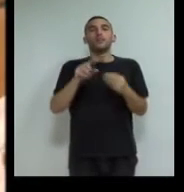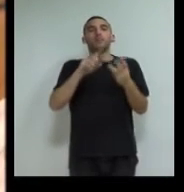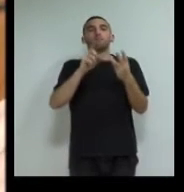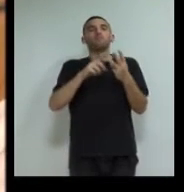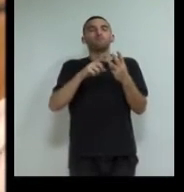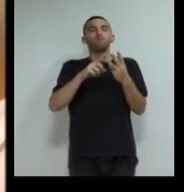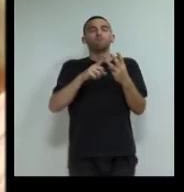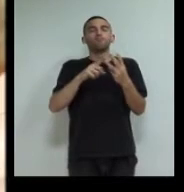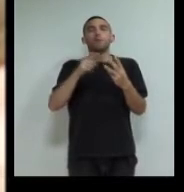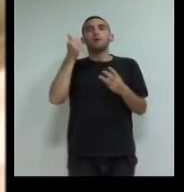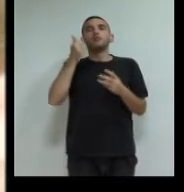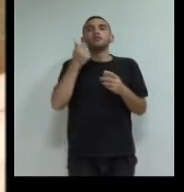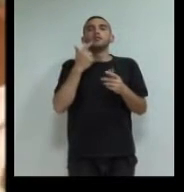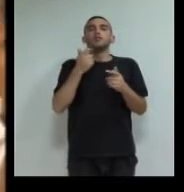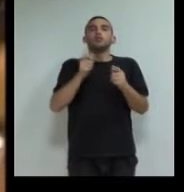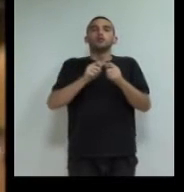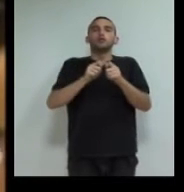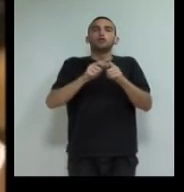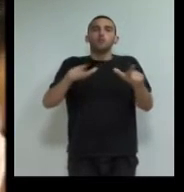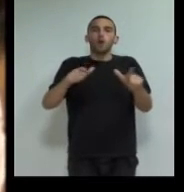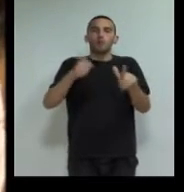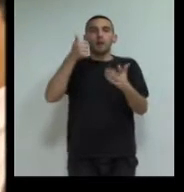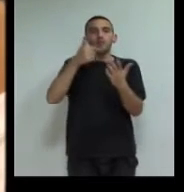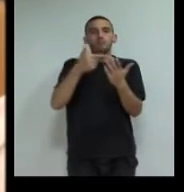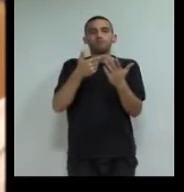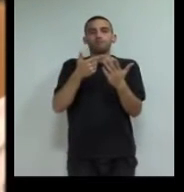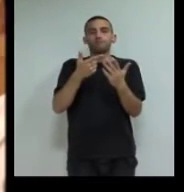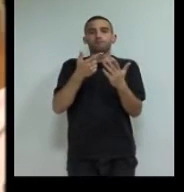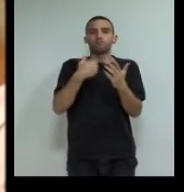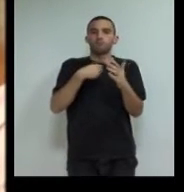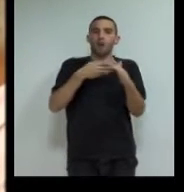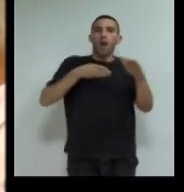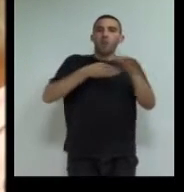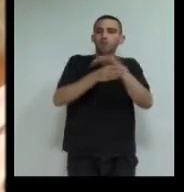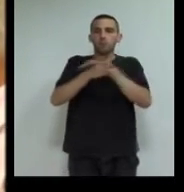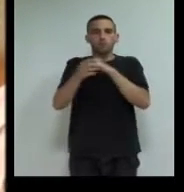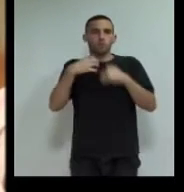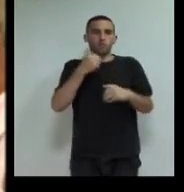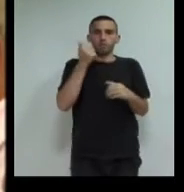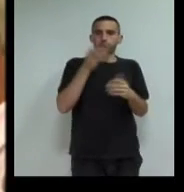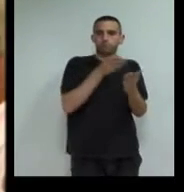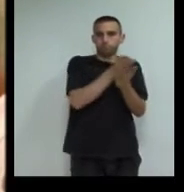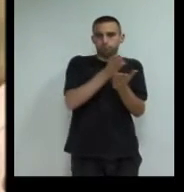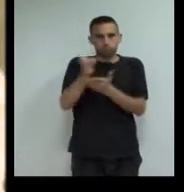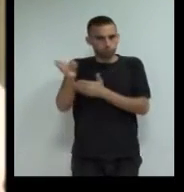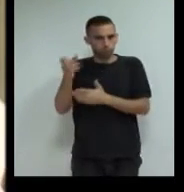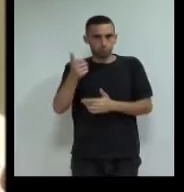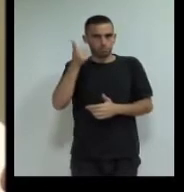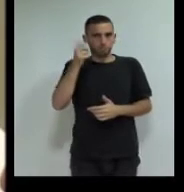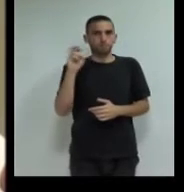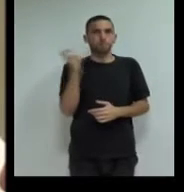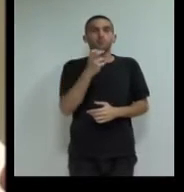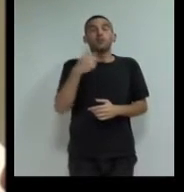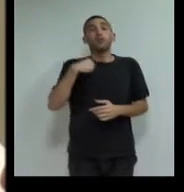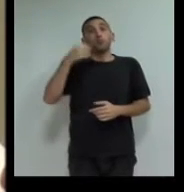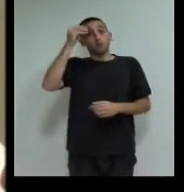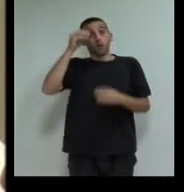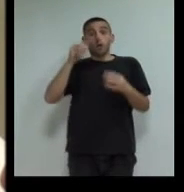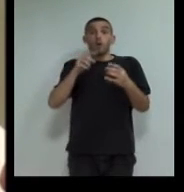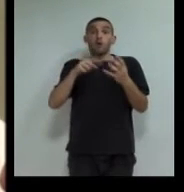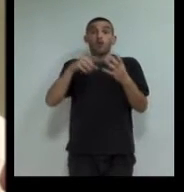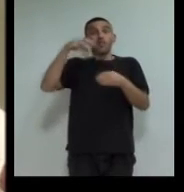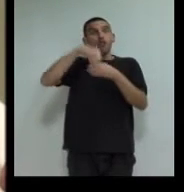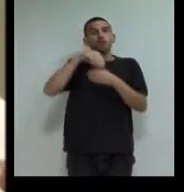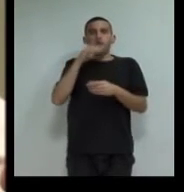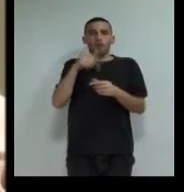más soportes accesibles. Y cuarto, yo creo que habría que incluir ahí otro sector que se está